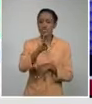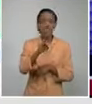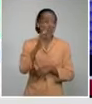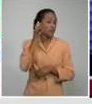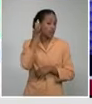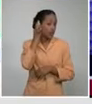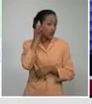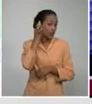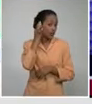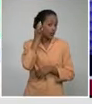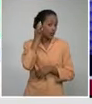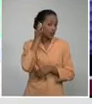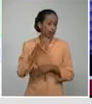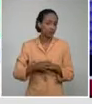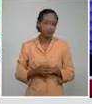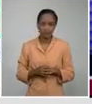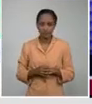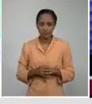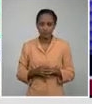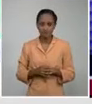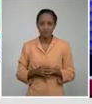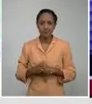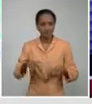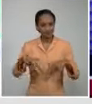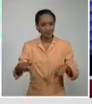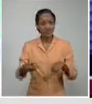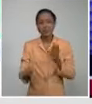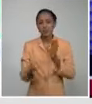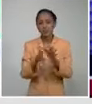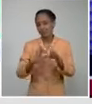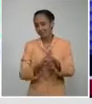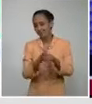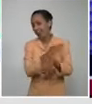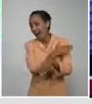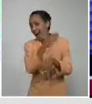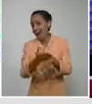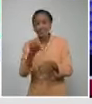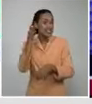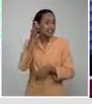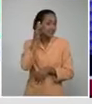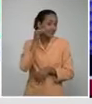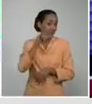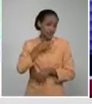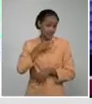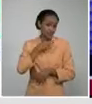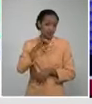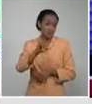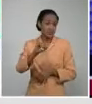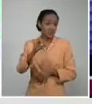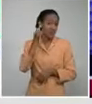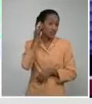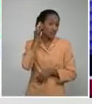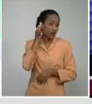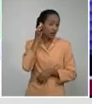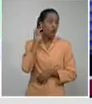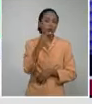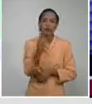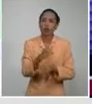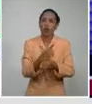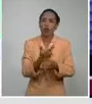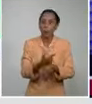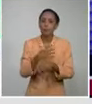6, desde el principio de la pandemia hasta el 6 de febrero, pues nos demoramos para tener 2 millones de